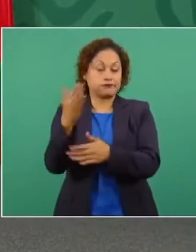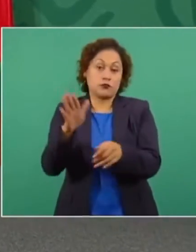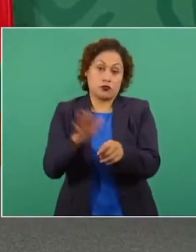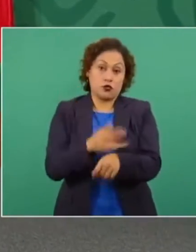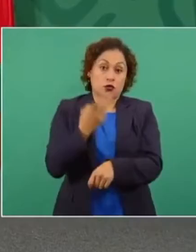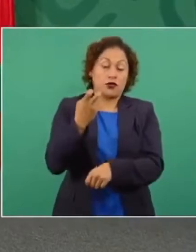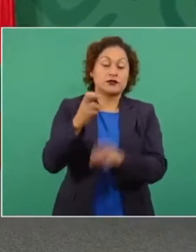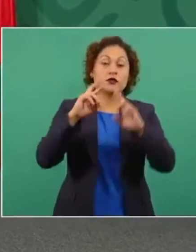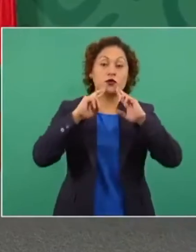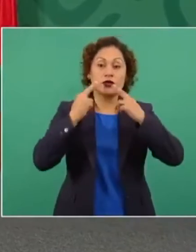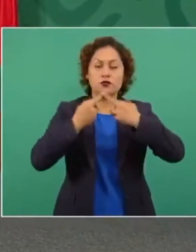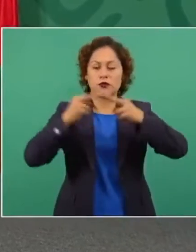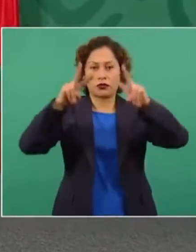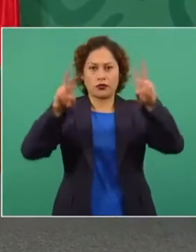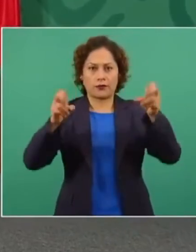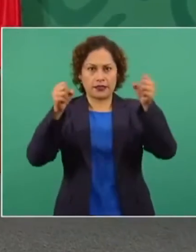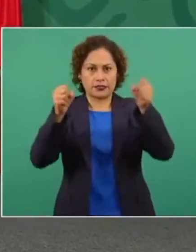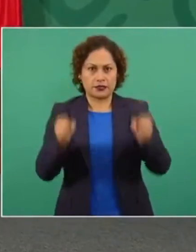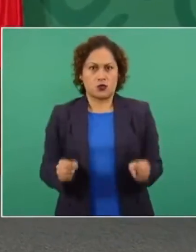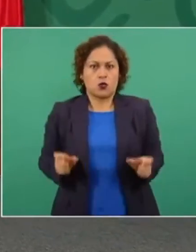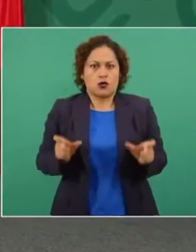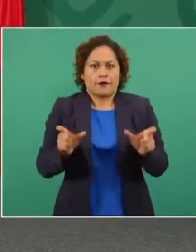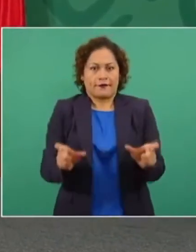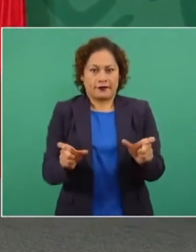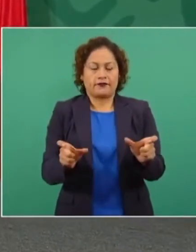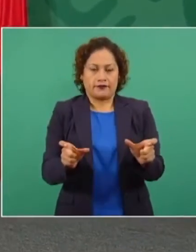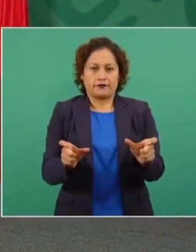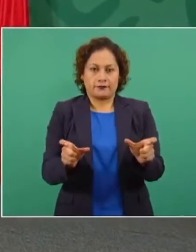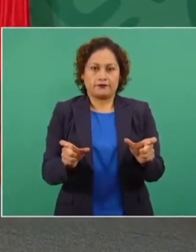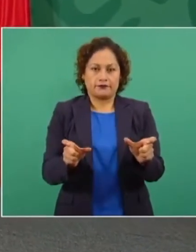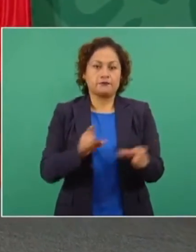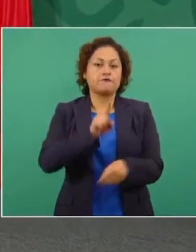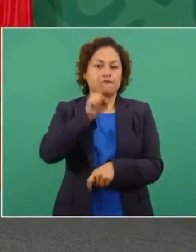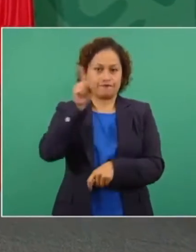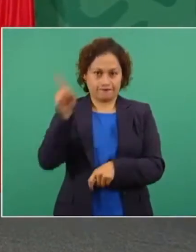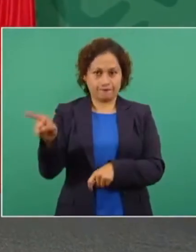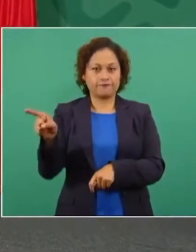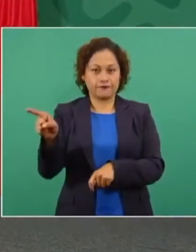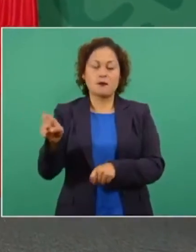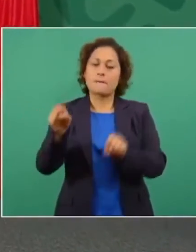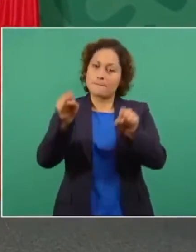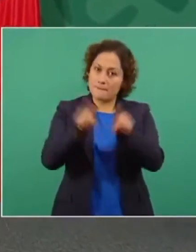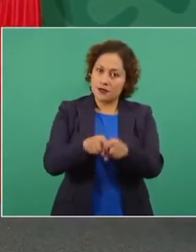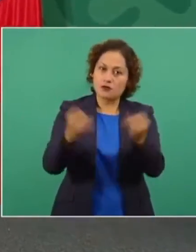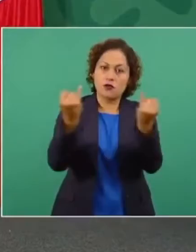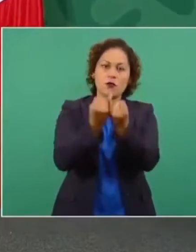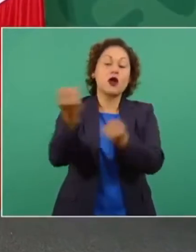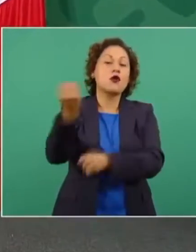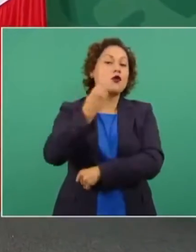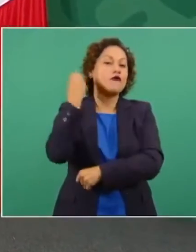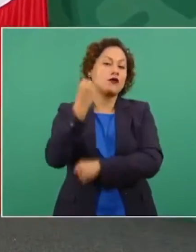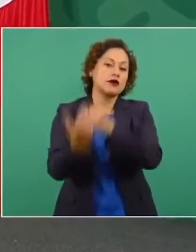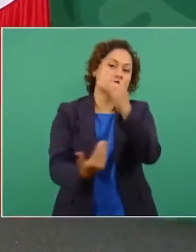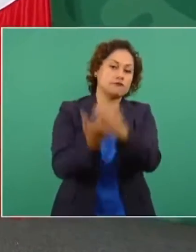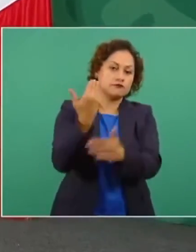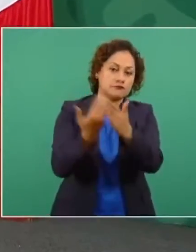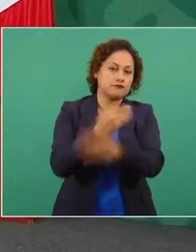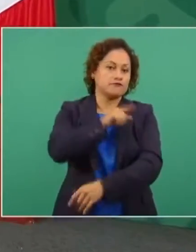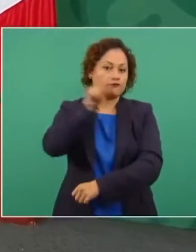de seguridad y la conferencia se va a llevar a cabo en Oaxaca el lunes